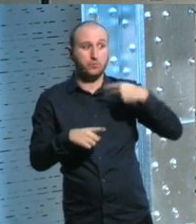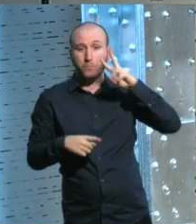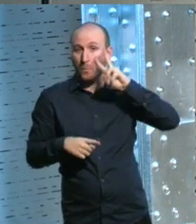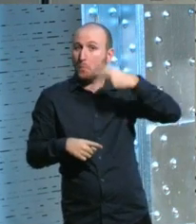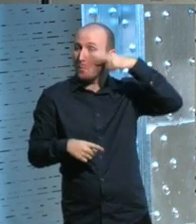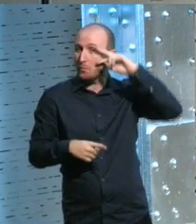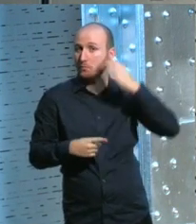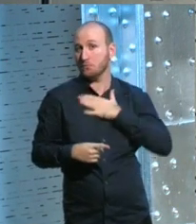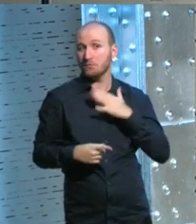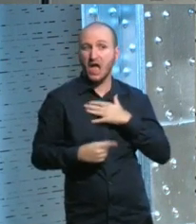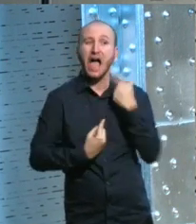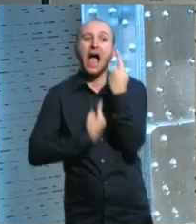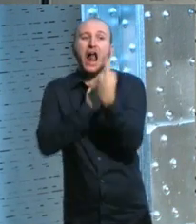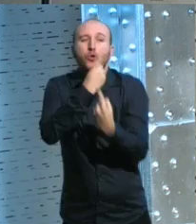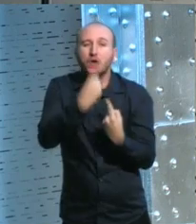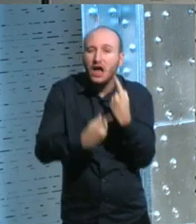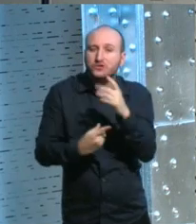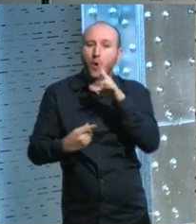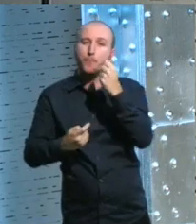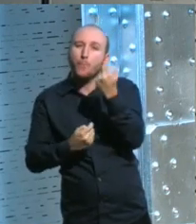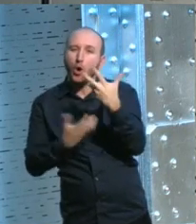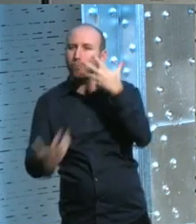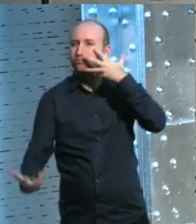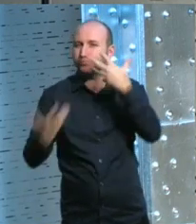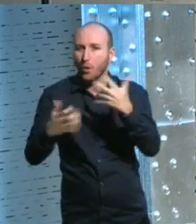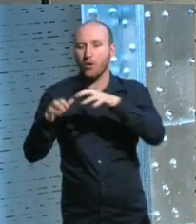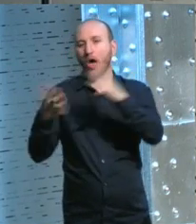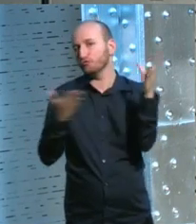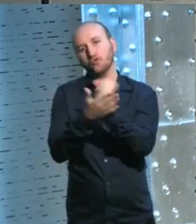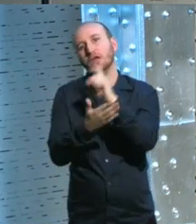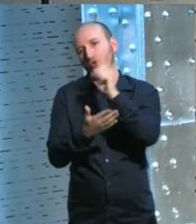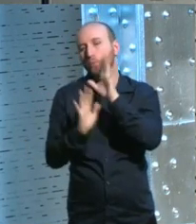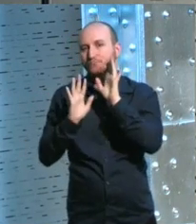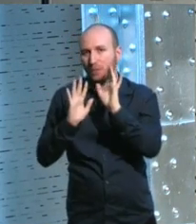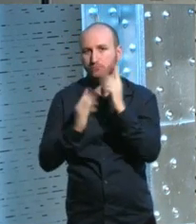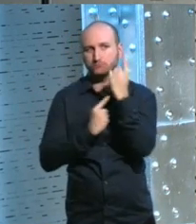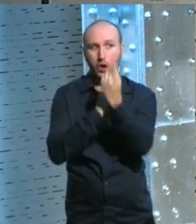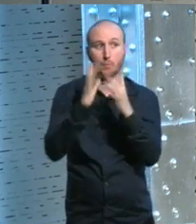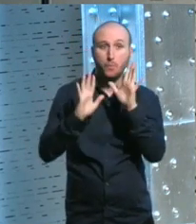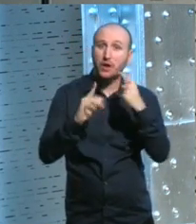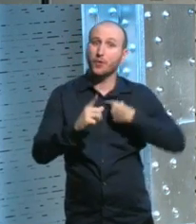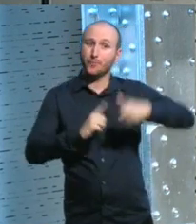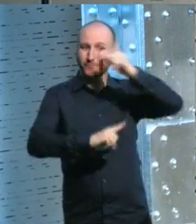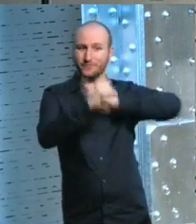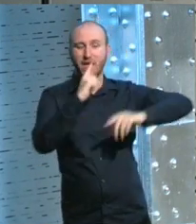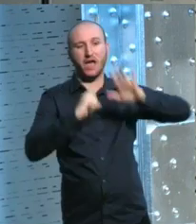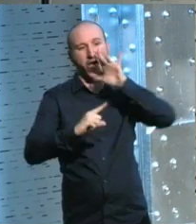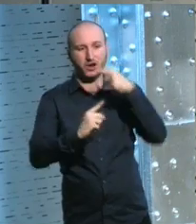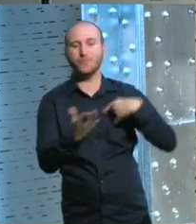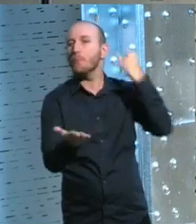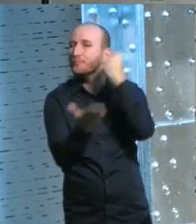son potencialmente perturbadoras, no todas, pero mi viaje muestra que se está innovando